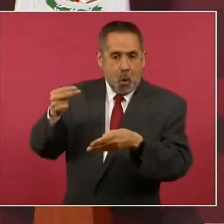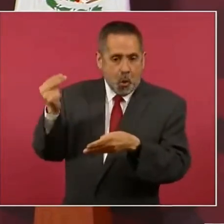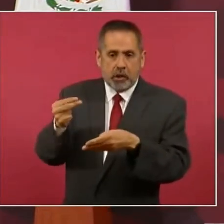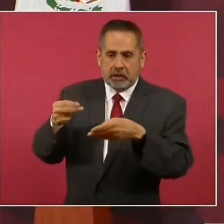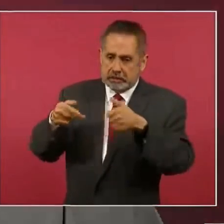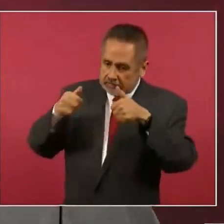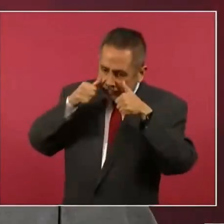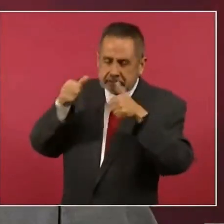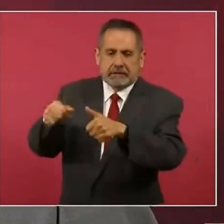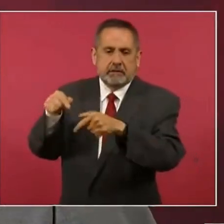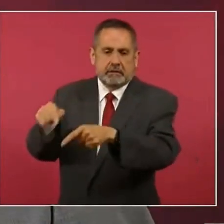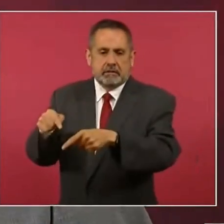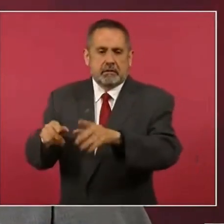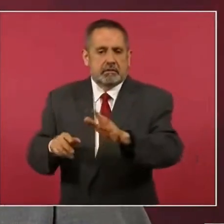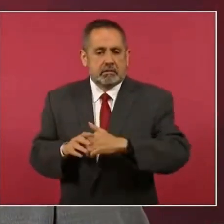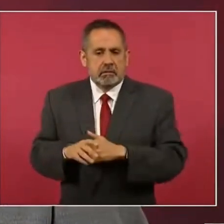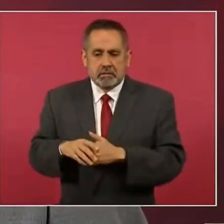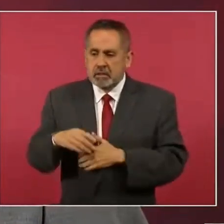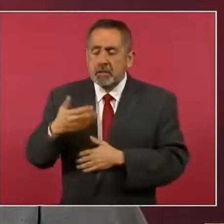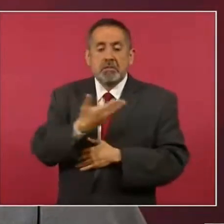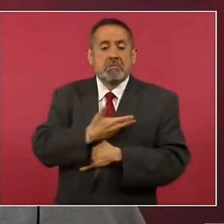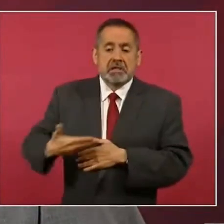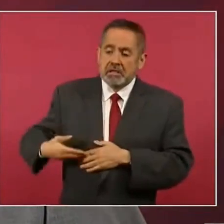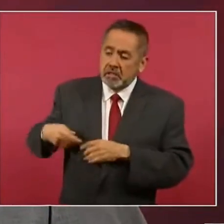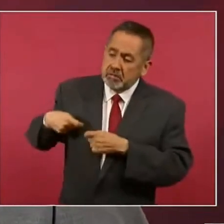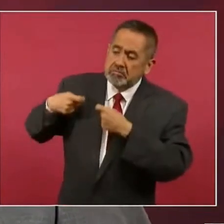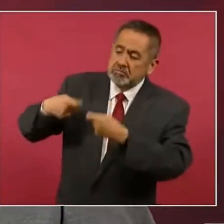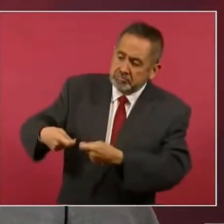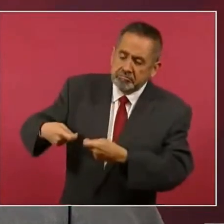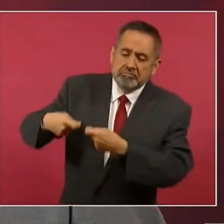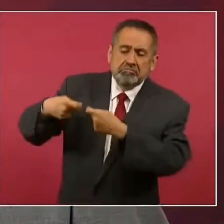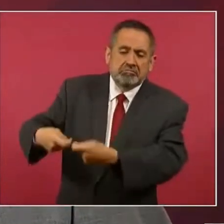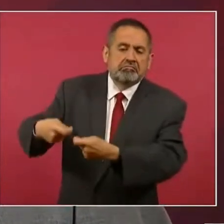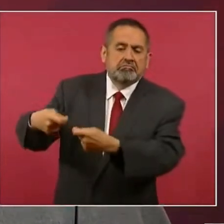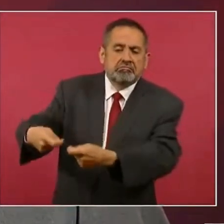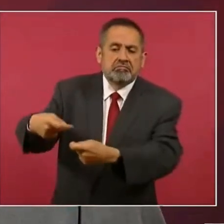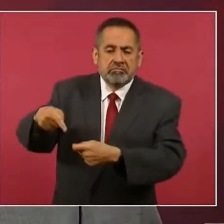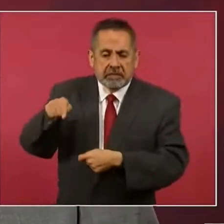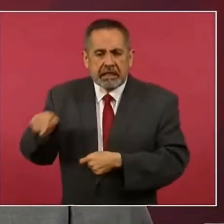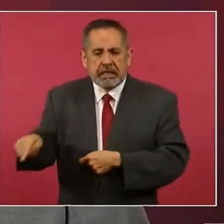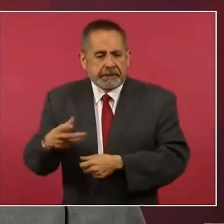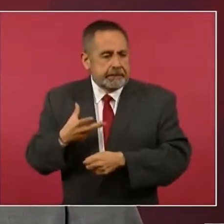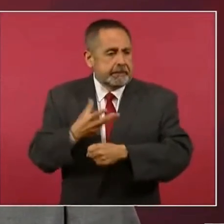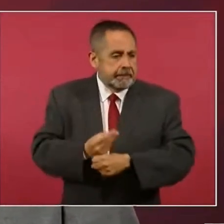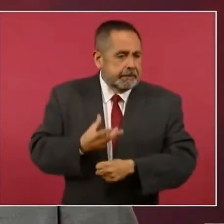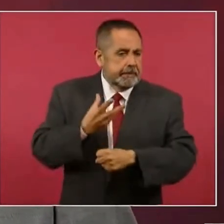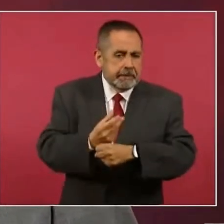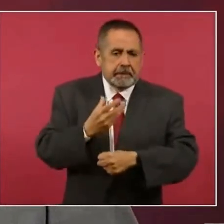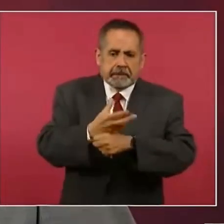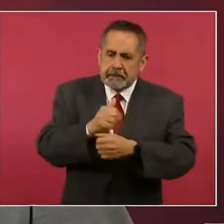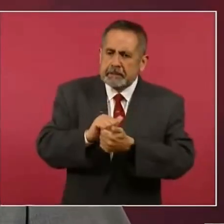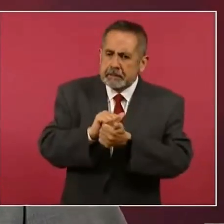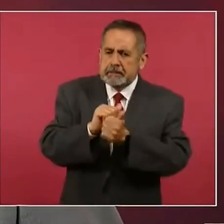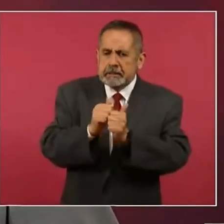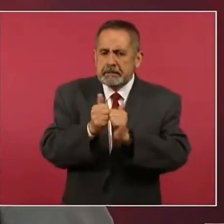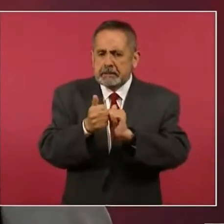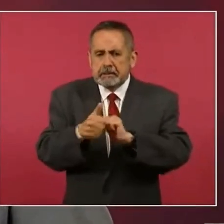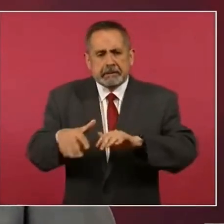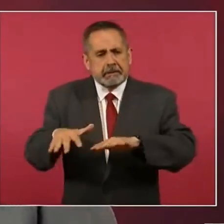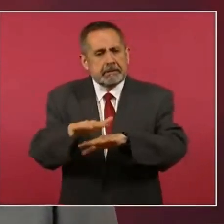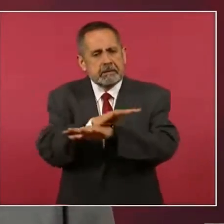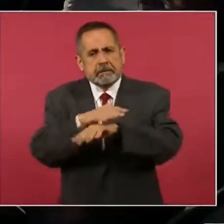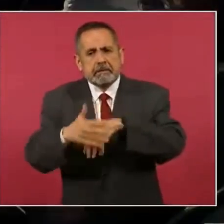importante, ¿no? Y ya vendrán otros para seguir adelante, seguir mejorando las condiciones de